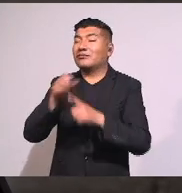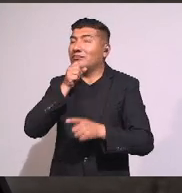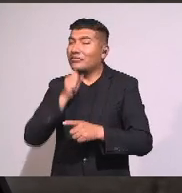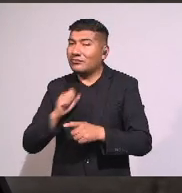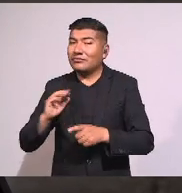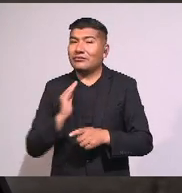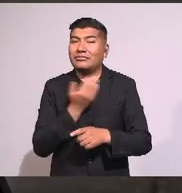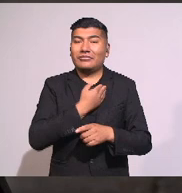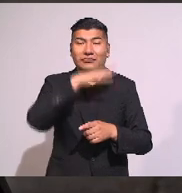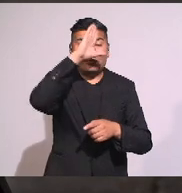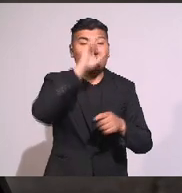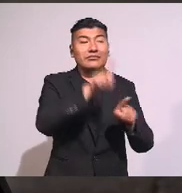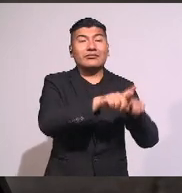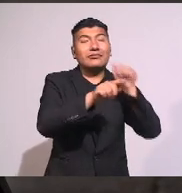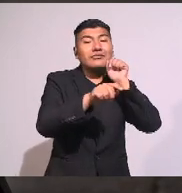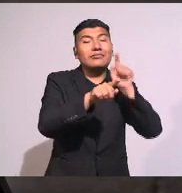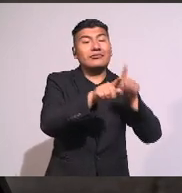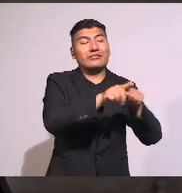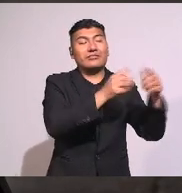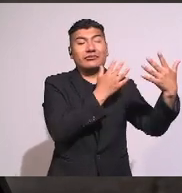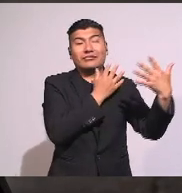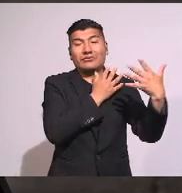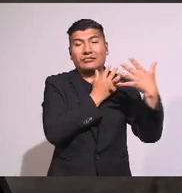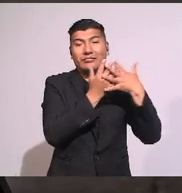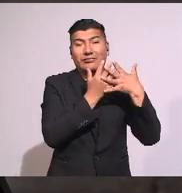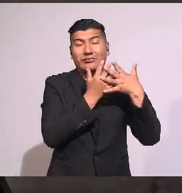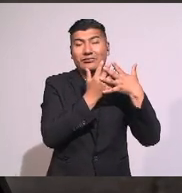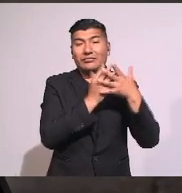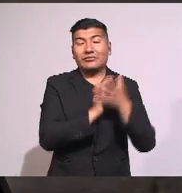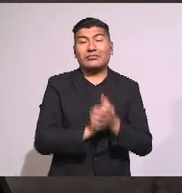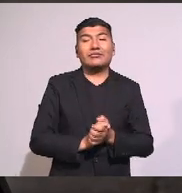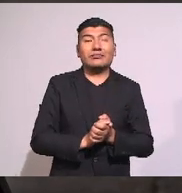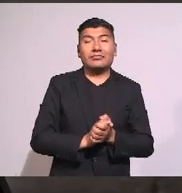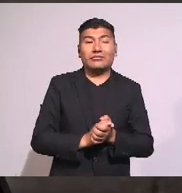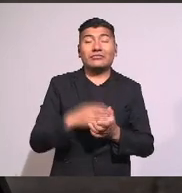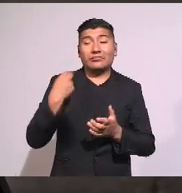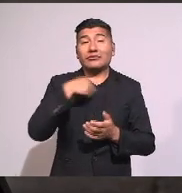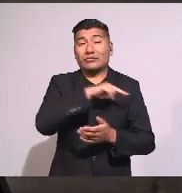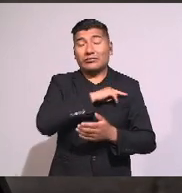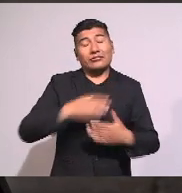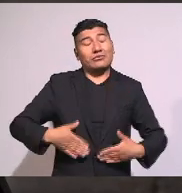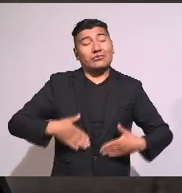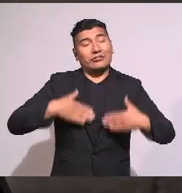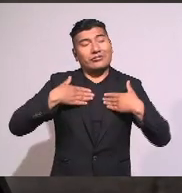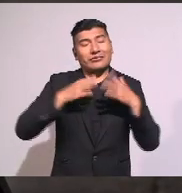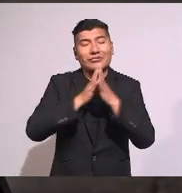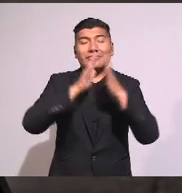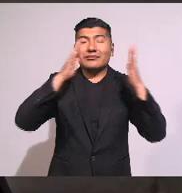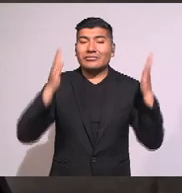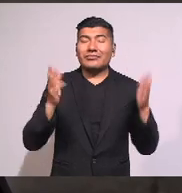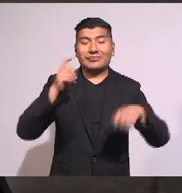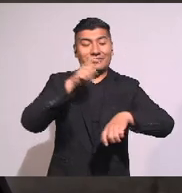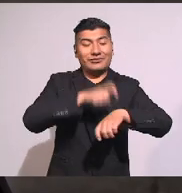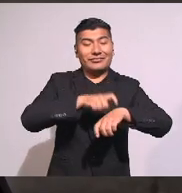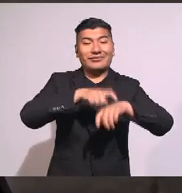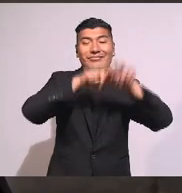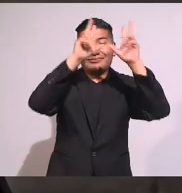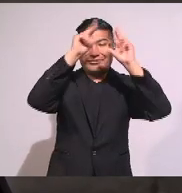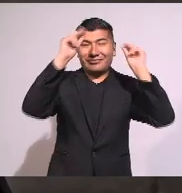nuestros hermanos privados de libertad. Hemos vivido intensamente este tiempo de